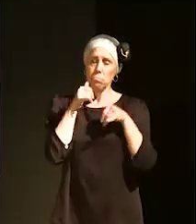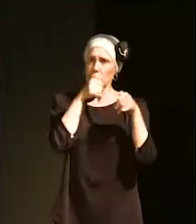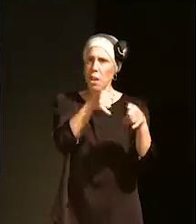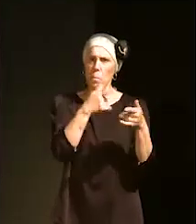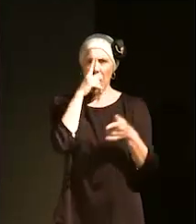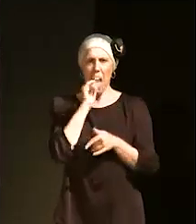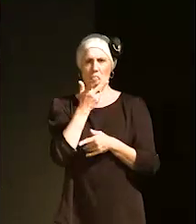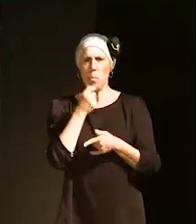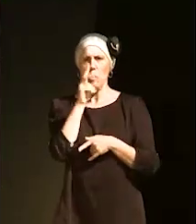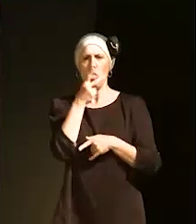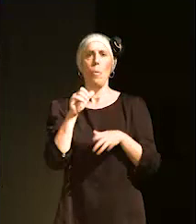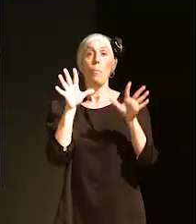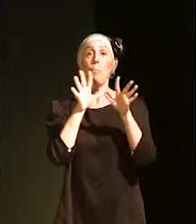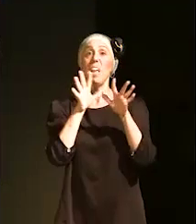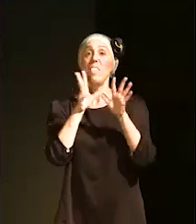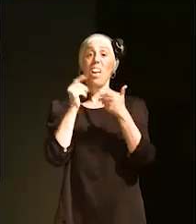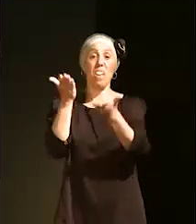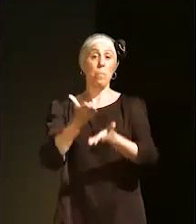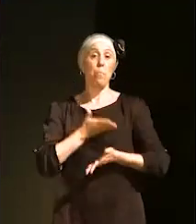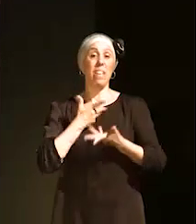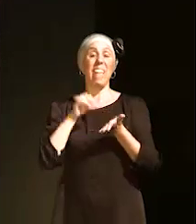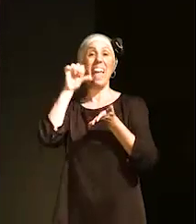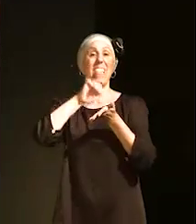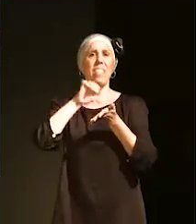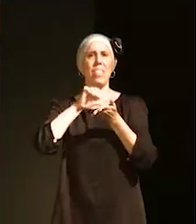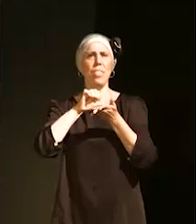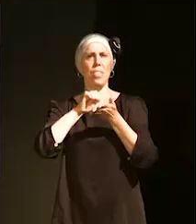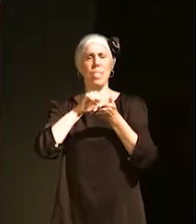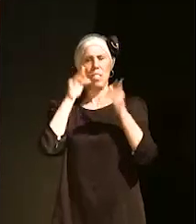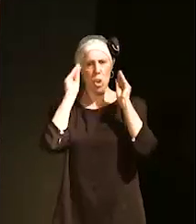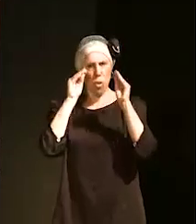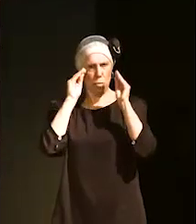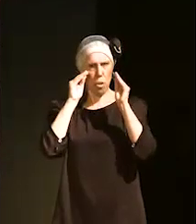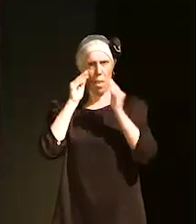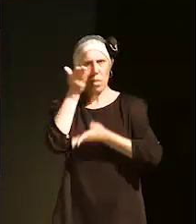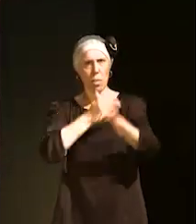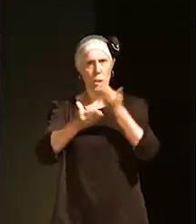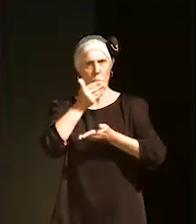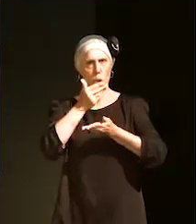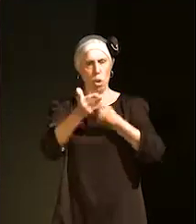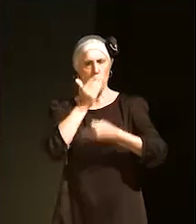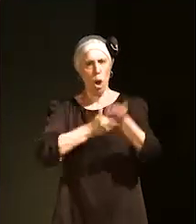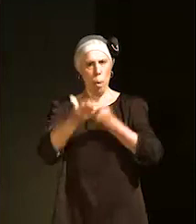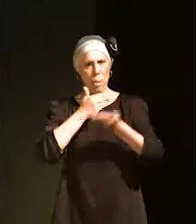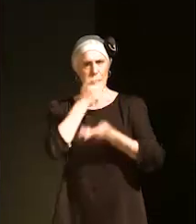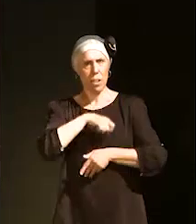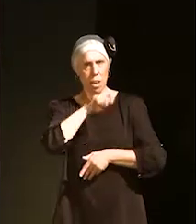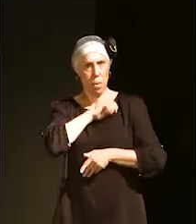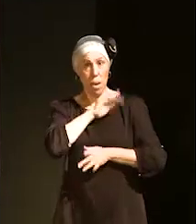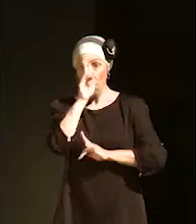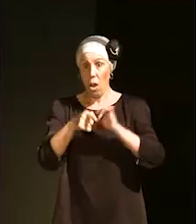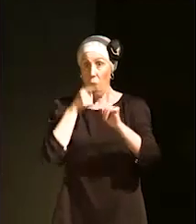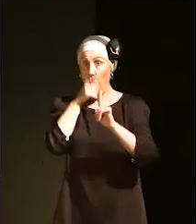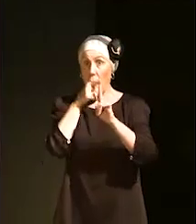menos invitada por el centro de formación de la cooperación española de antigua guatemala con el objetivo de fundar un